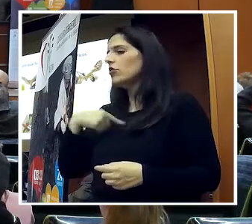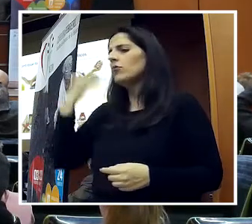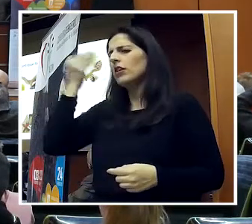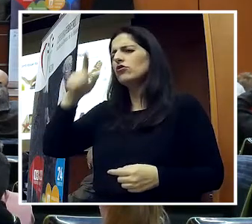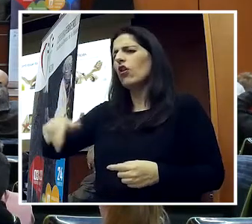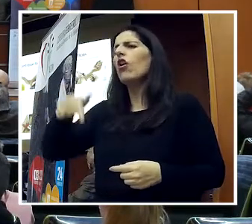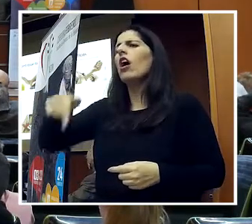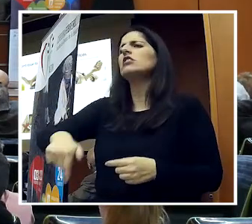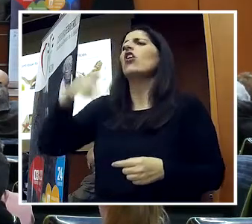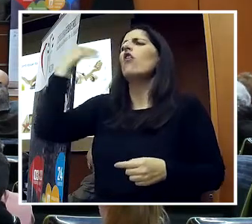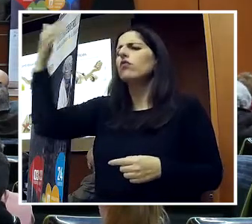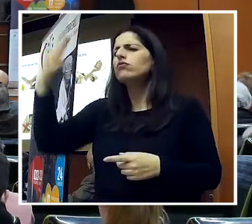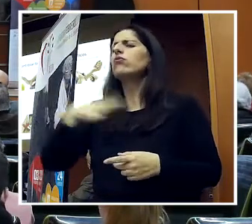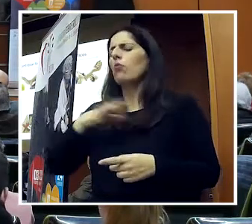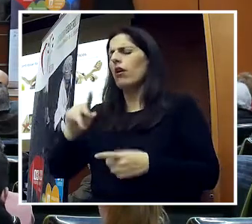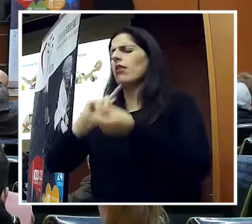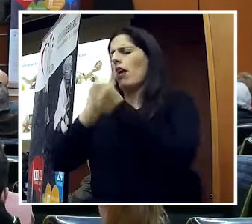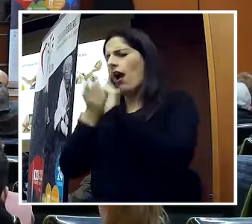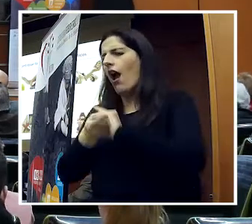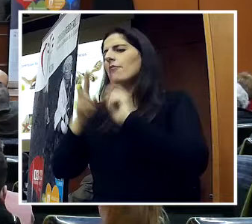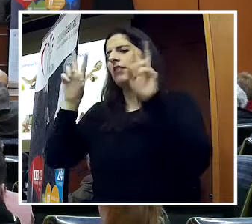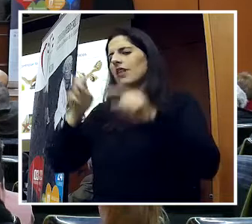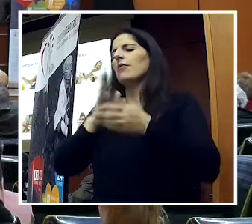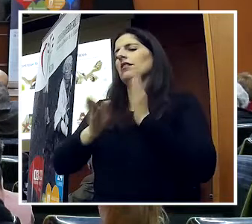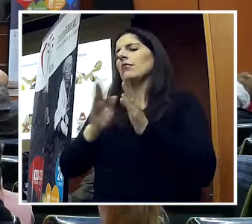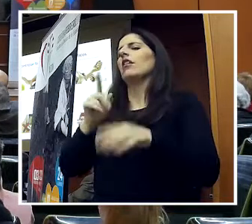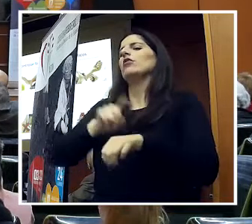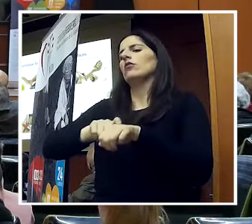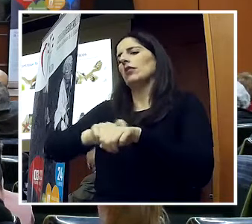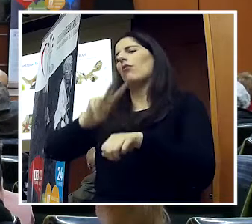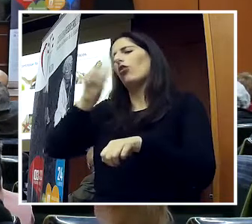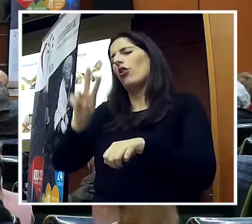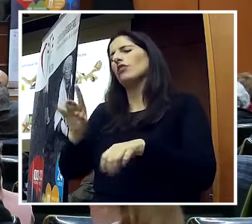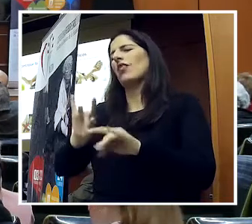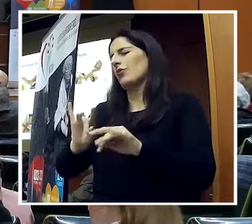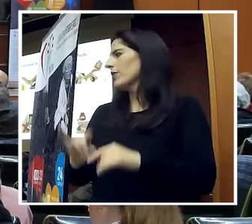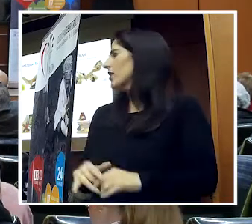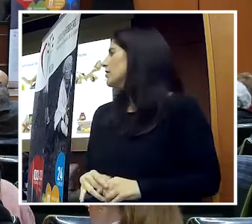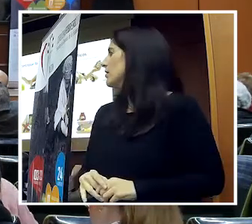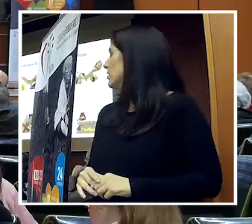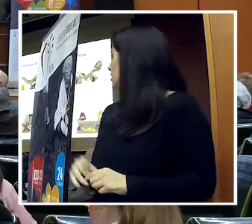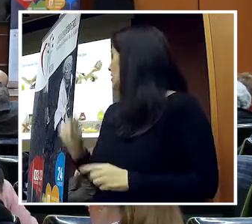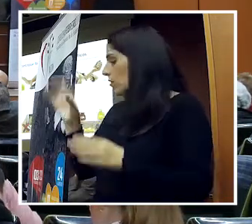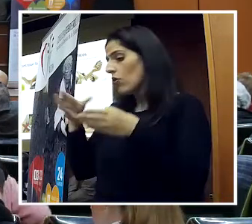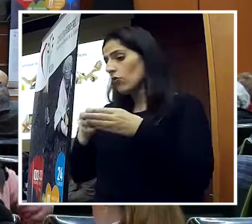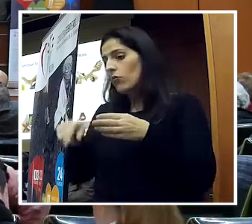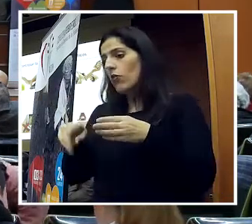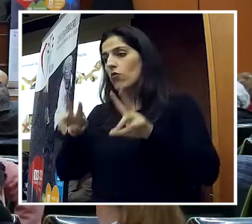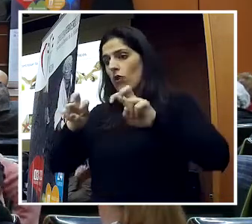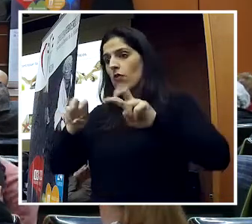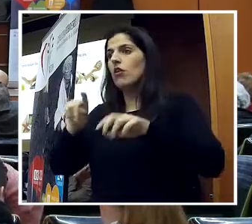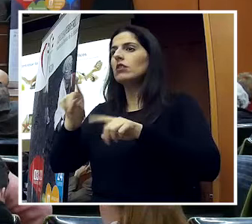probablemente tendrán mucha trascendencia en el tratamiento de la diabetes tipo 2. Y es que son los dos únicos grupos